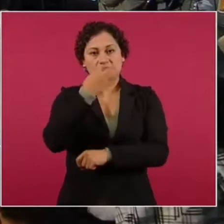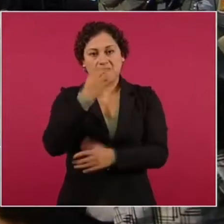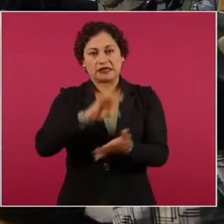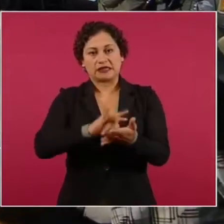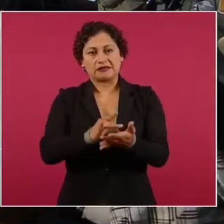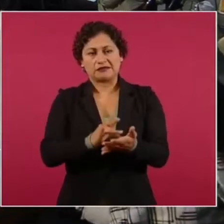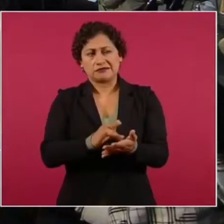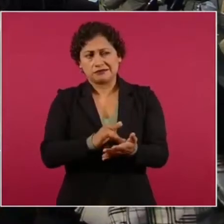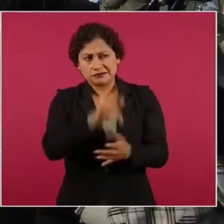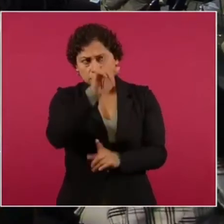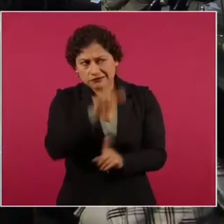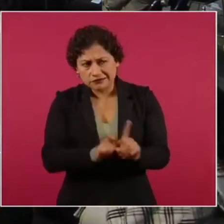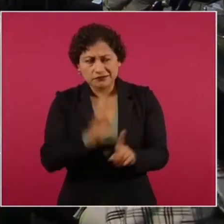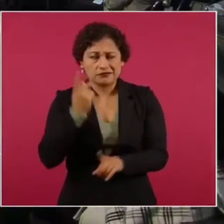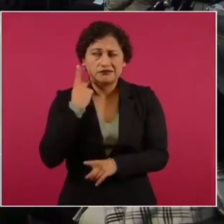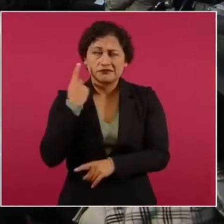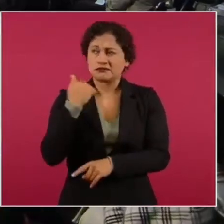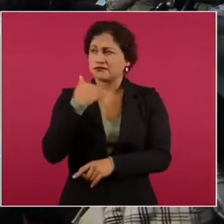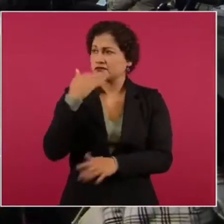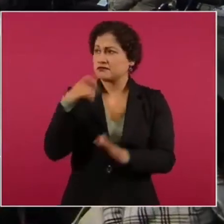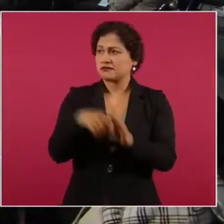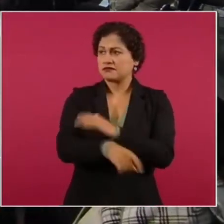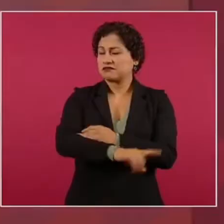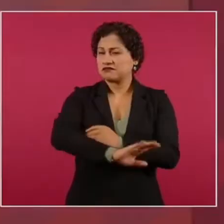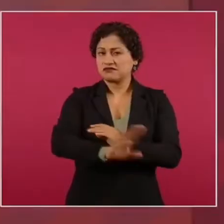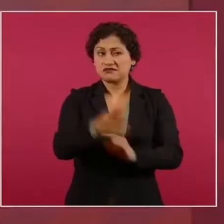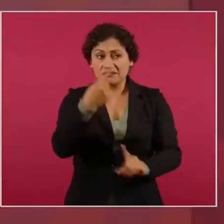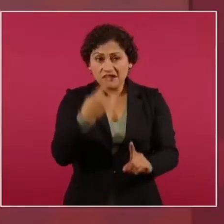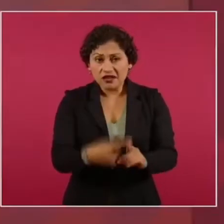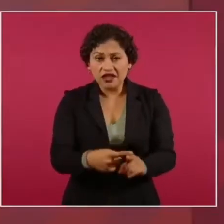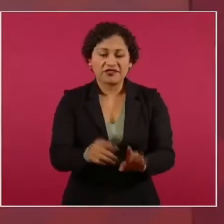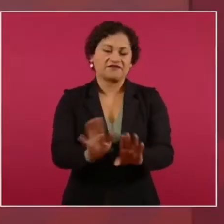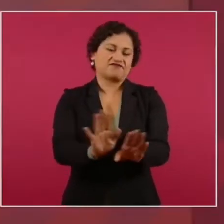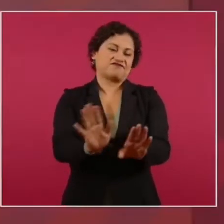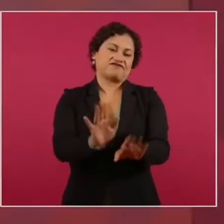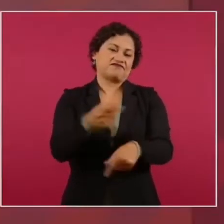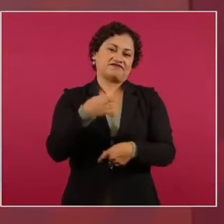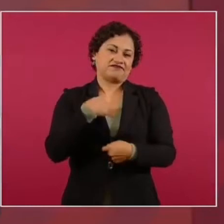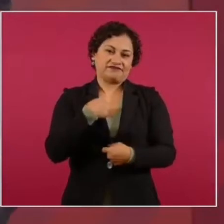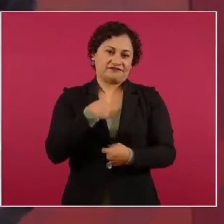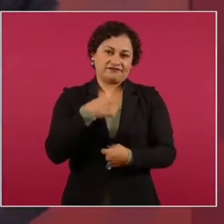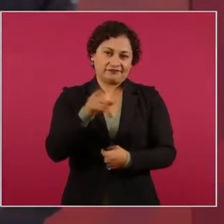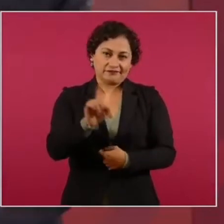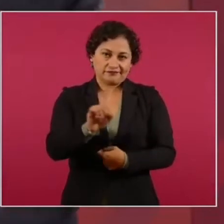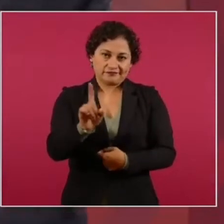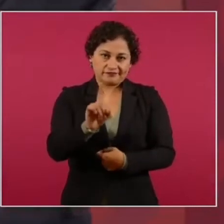porque tampoco voy a estar yo